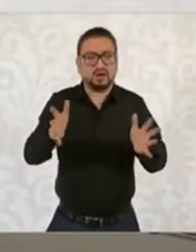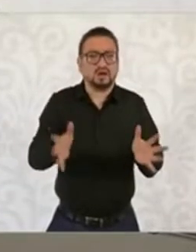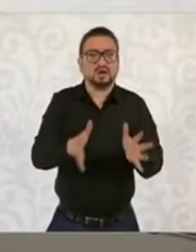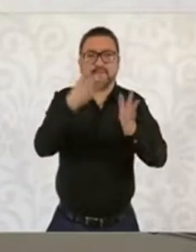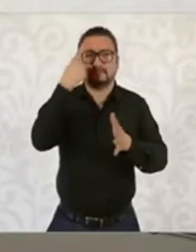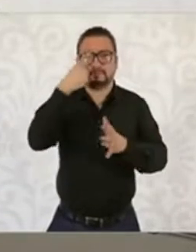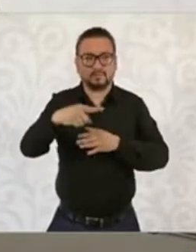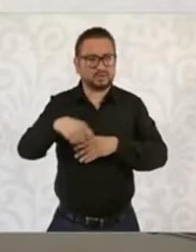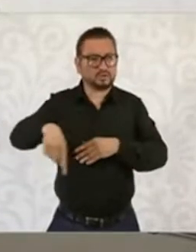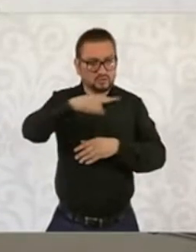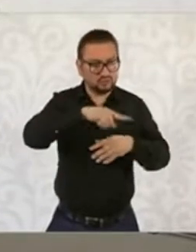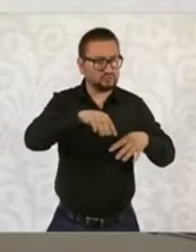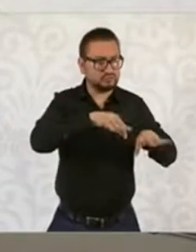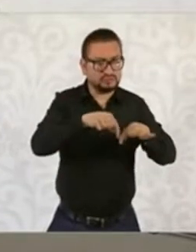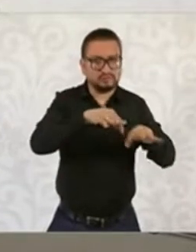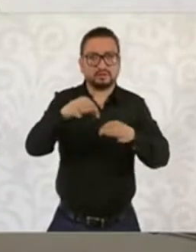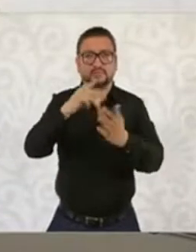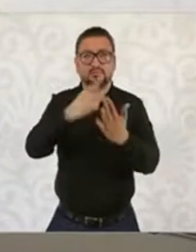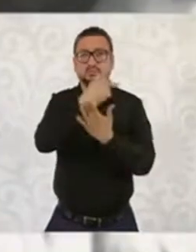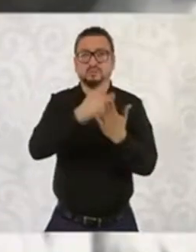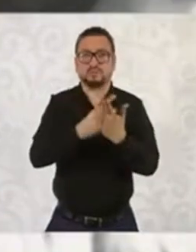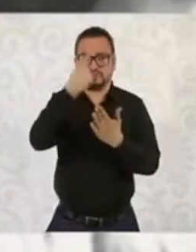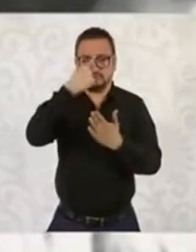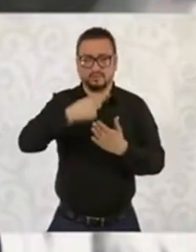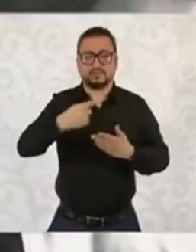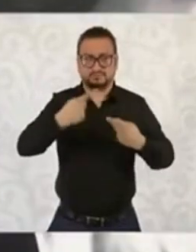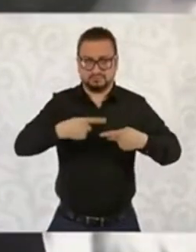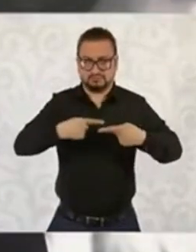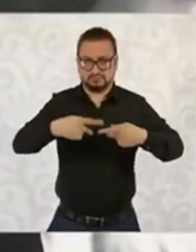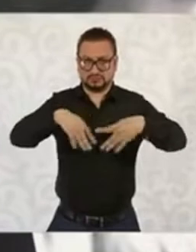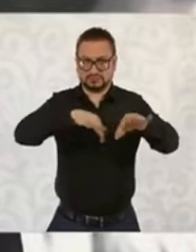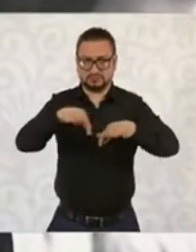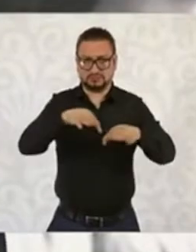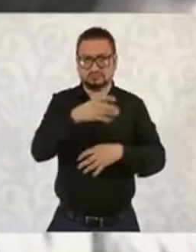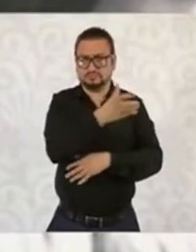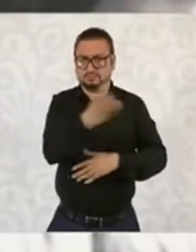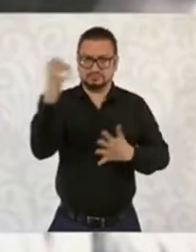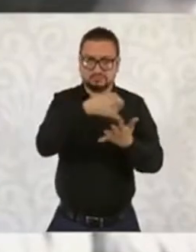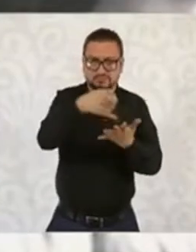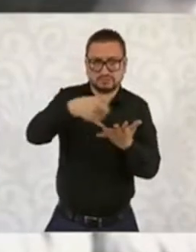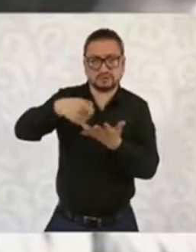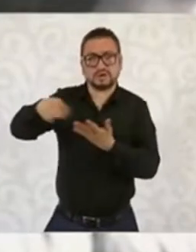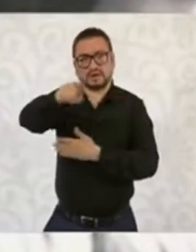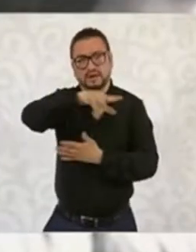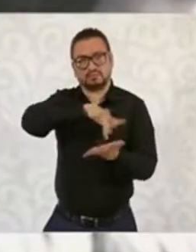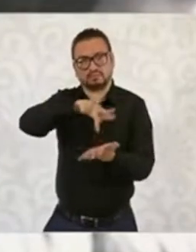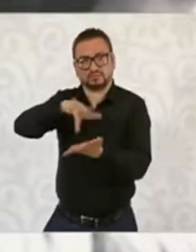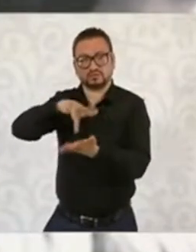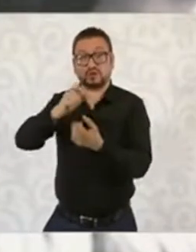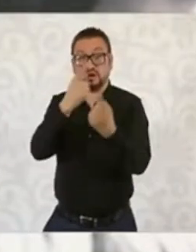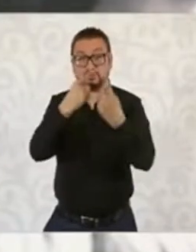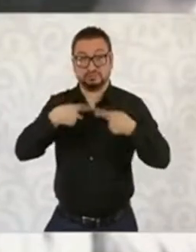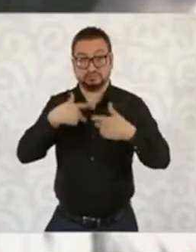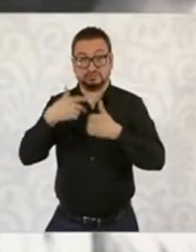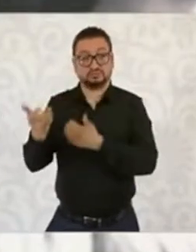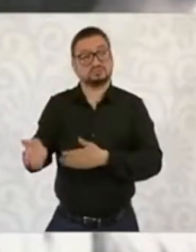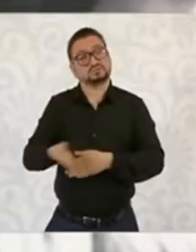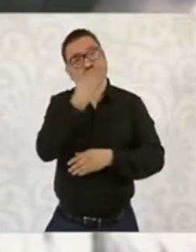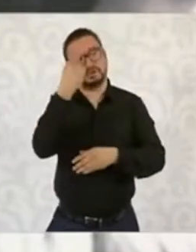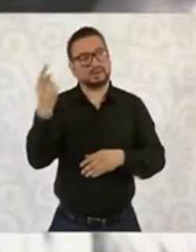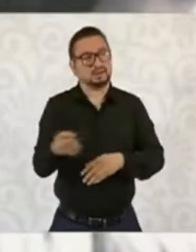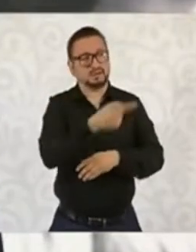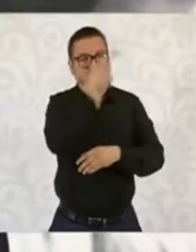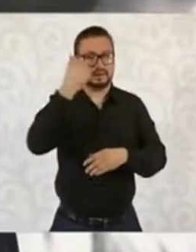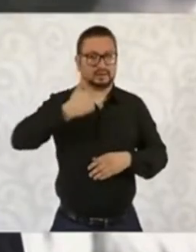ordenada y segura a través del programa de trabajadores agrícolas temporales, donde han sido enviados a trabajar a Canadá entre enero y